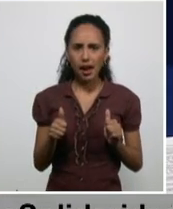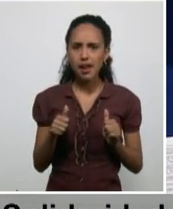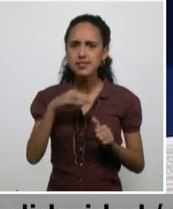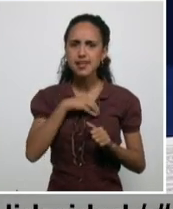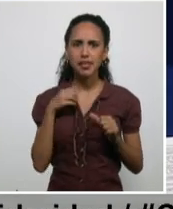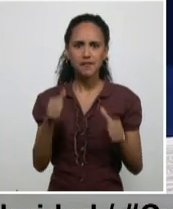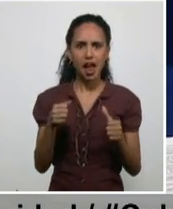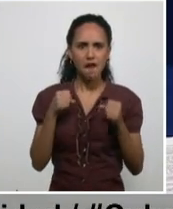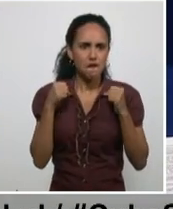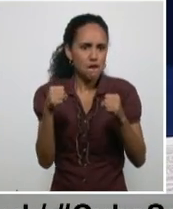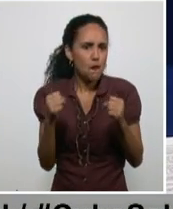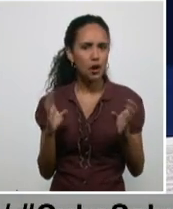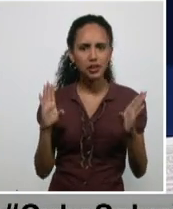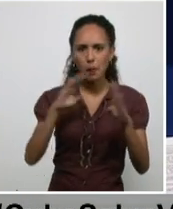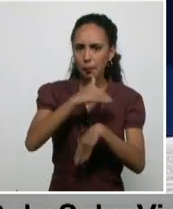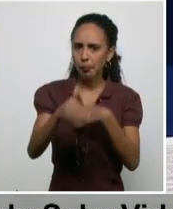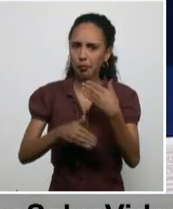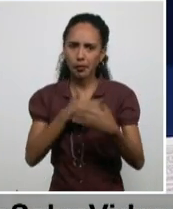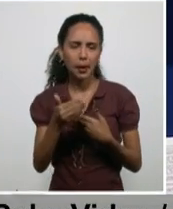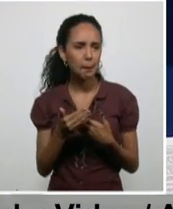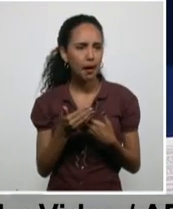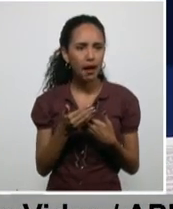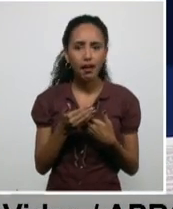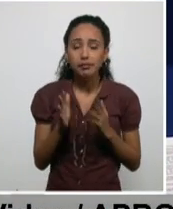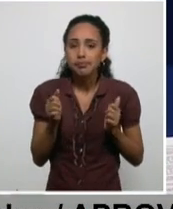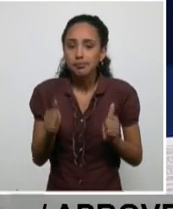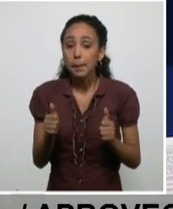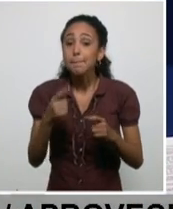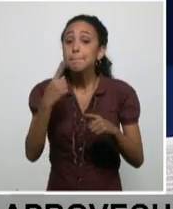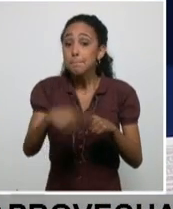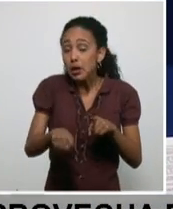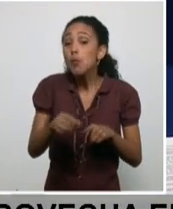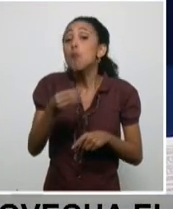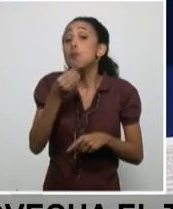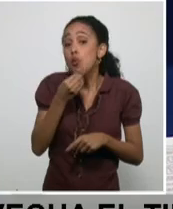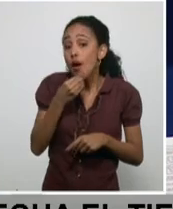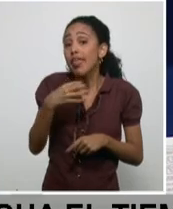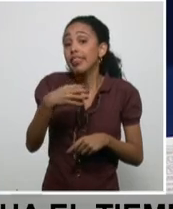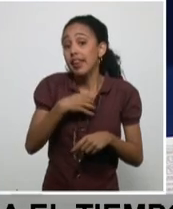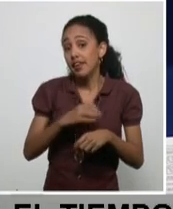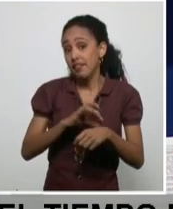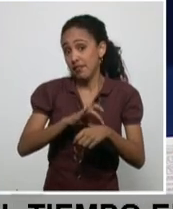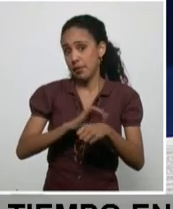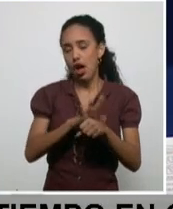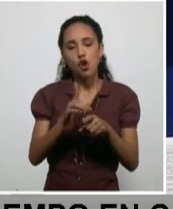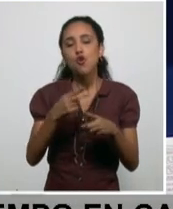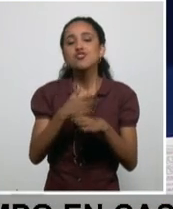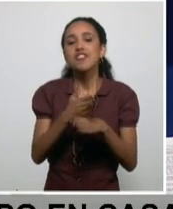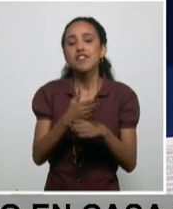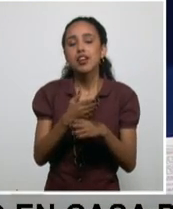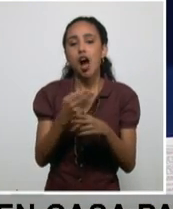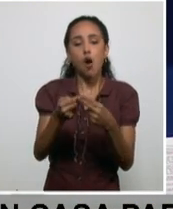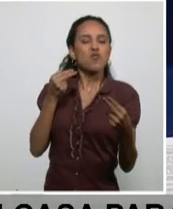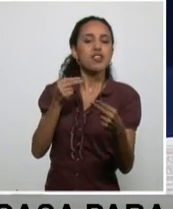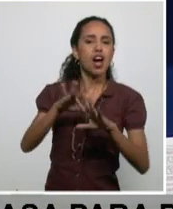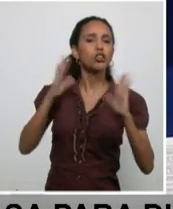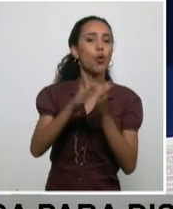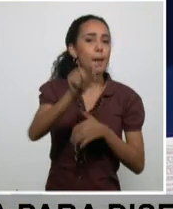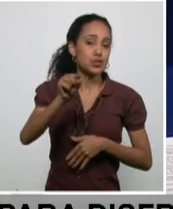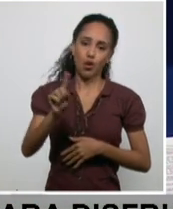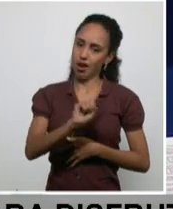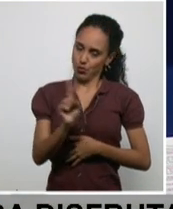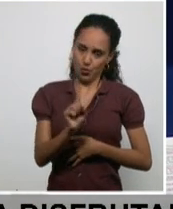sin problemas, sin sintomatología, sino que en definitiva no es que desconfiemos de todo el mundo, ¿no? Y ahora vamos a